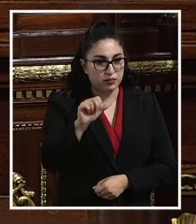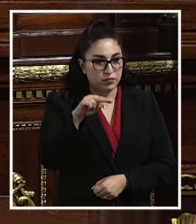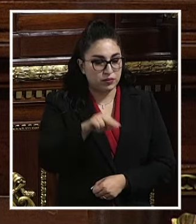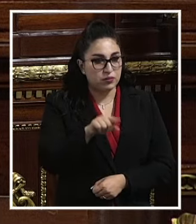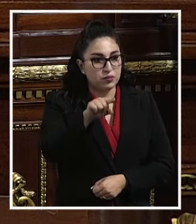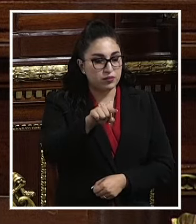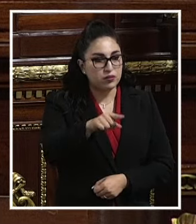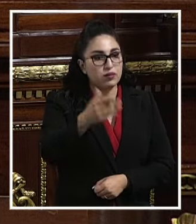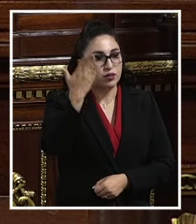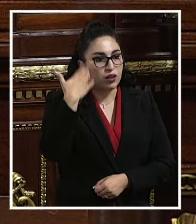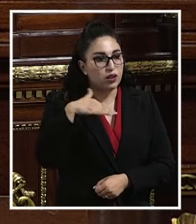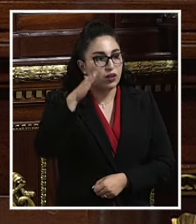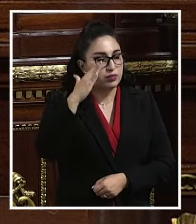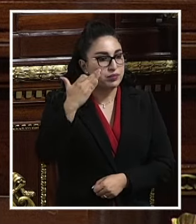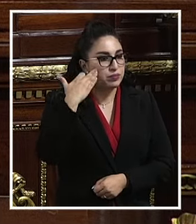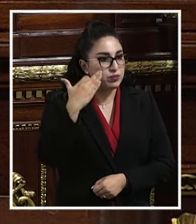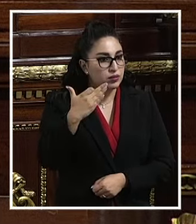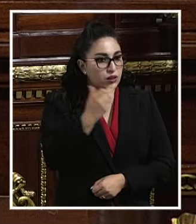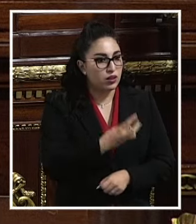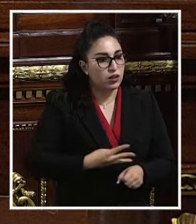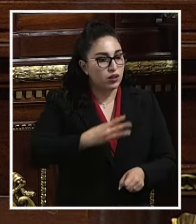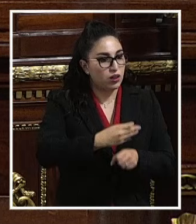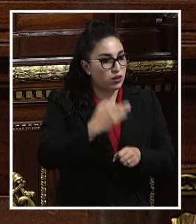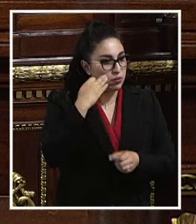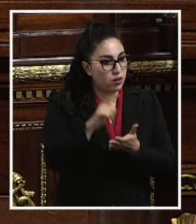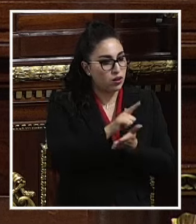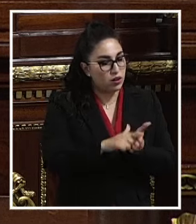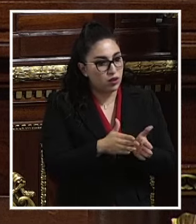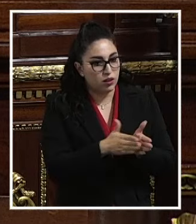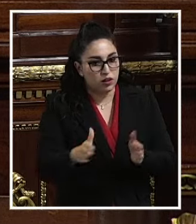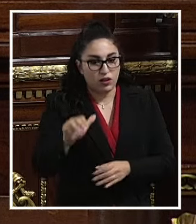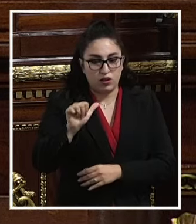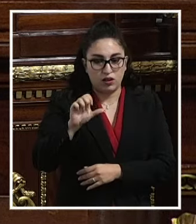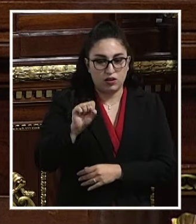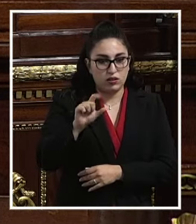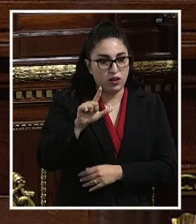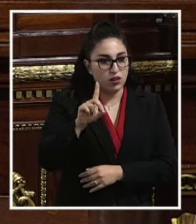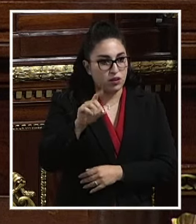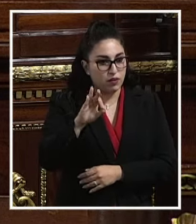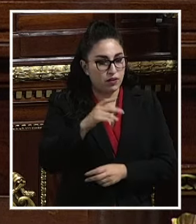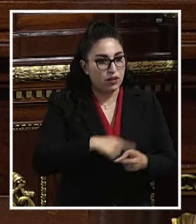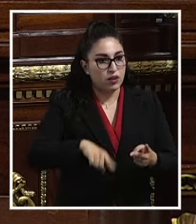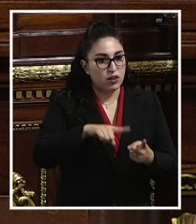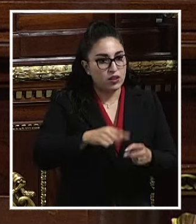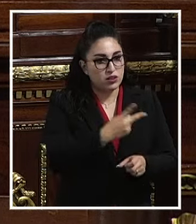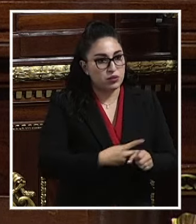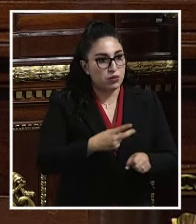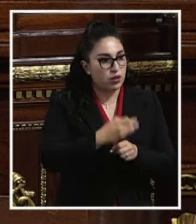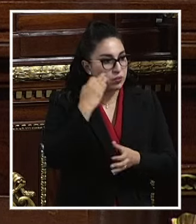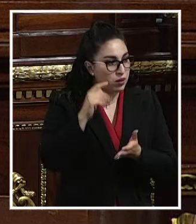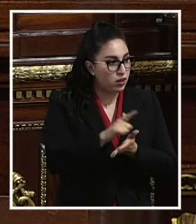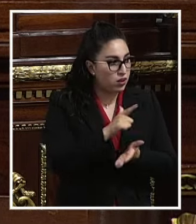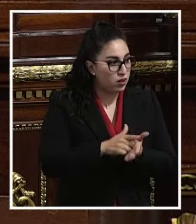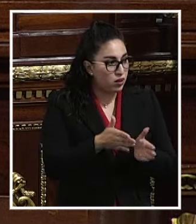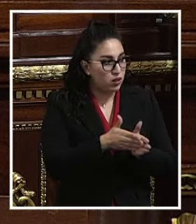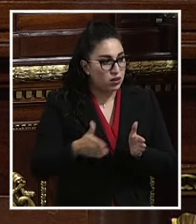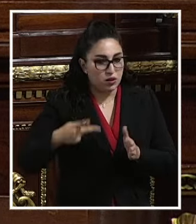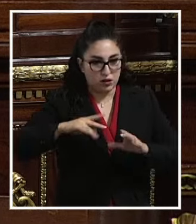quien fue integrante de la tercera legislatura de la Asamblea Legislativa y de la segunda legislatura del Congreso de la Ciudad de México.